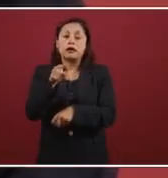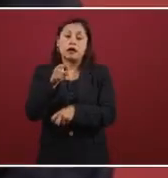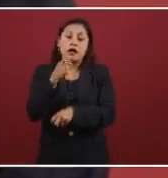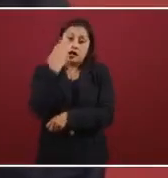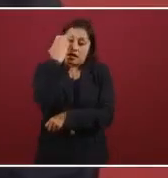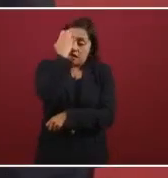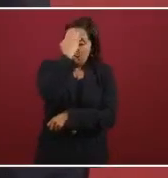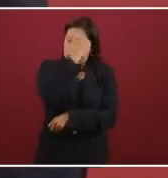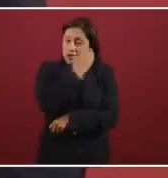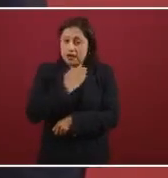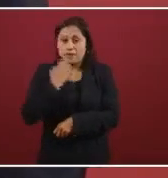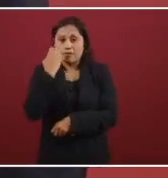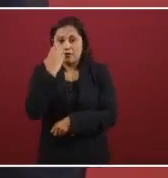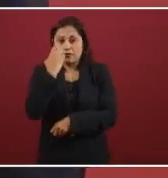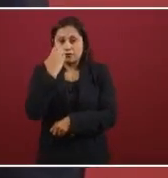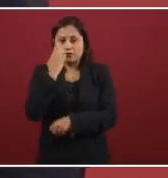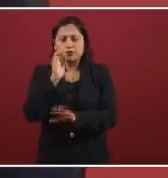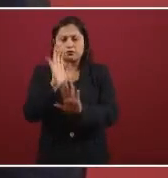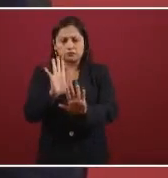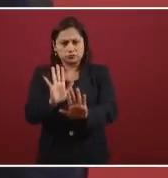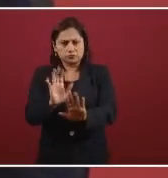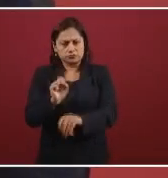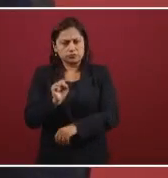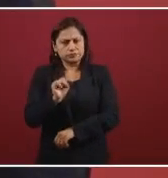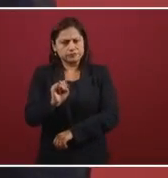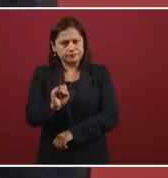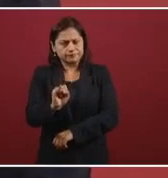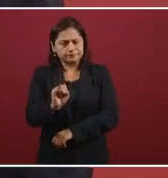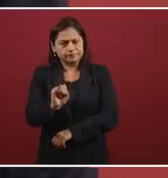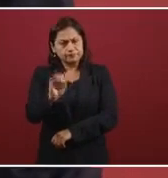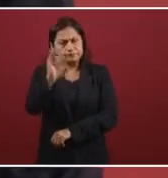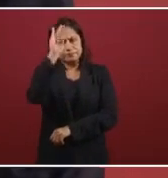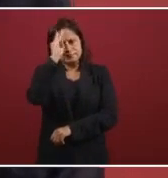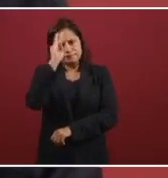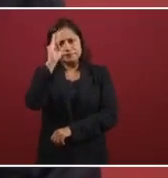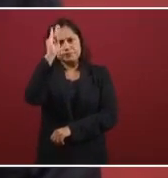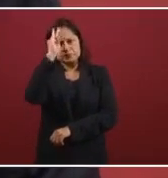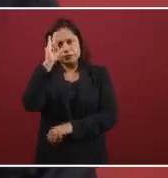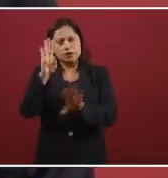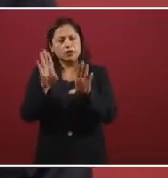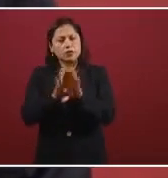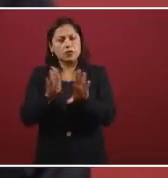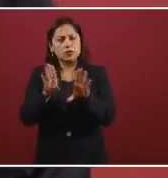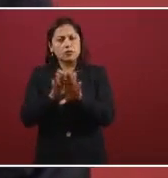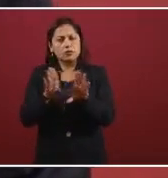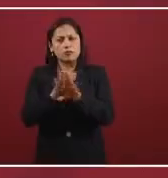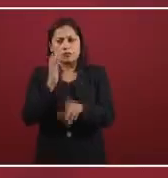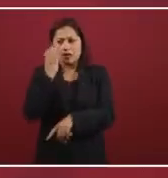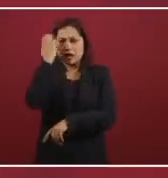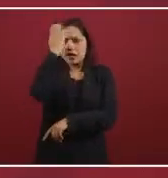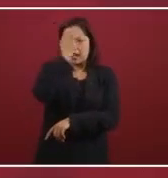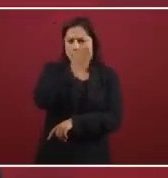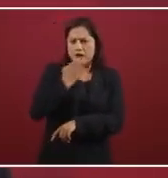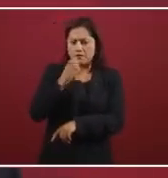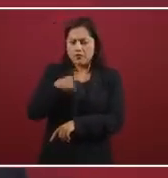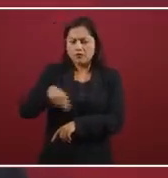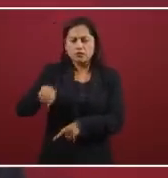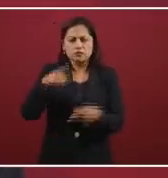vamos a formarnos y que sea voluntario, que no